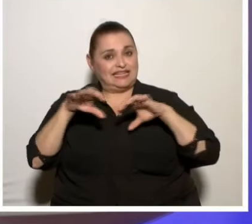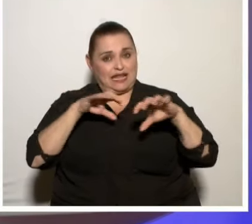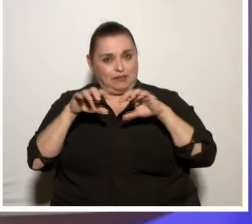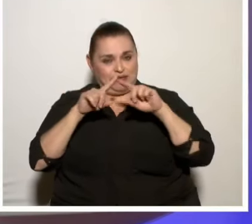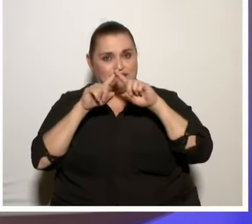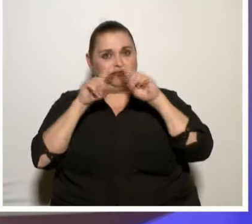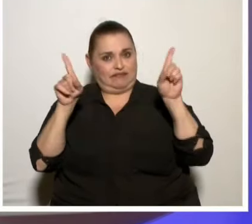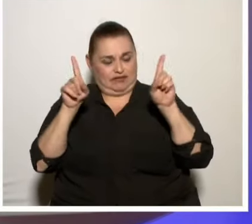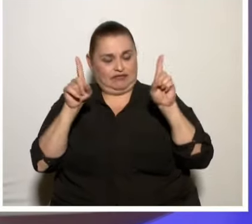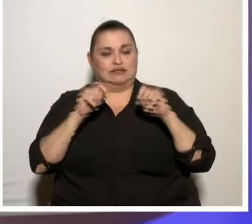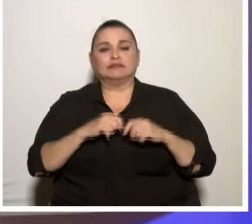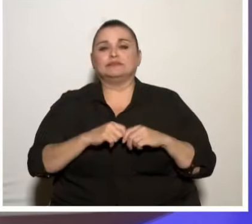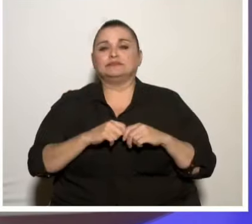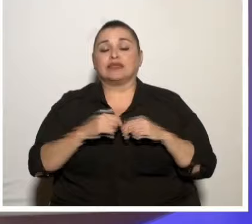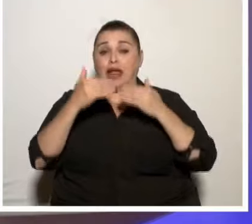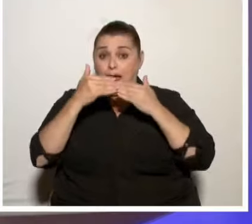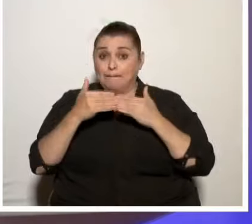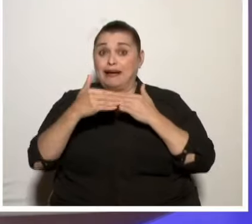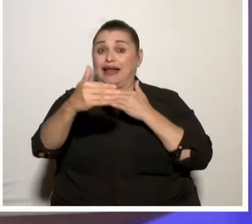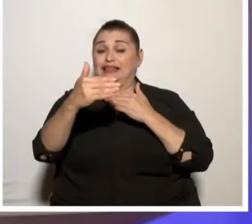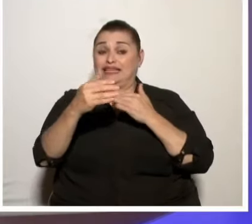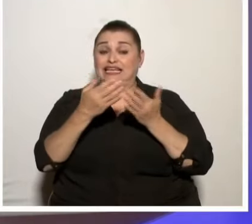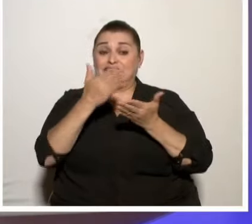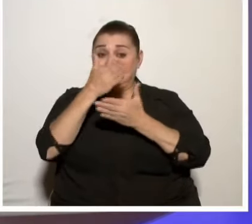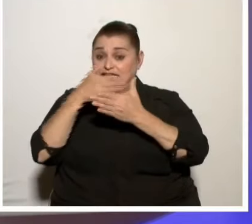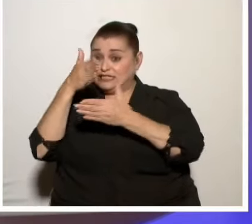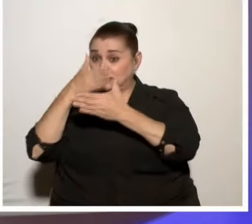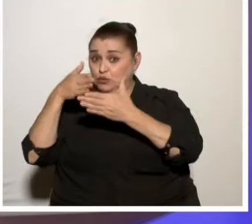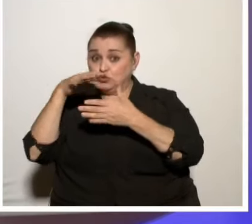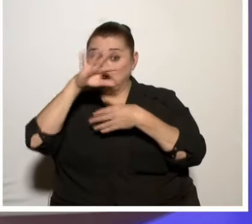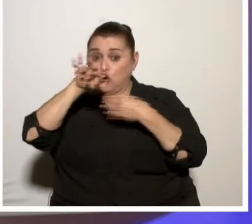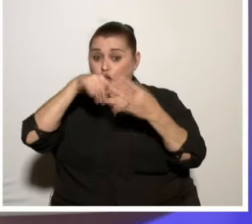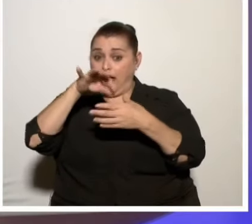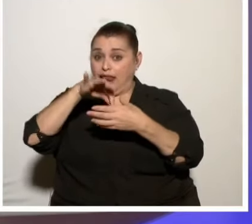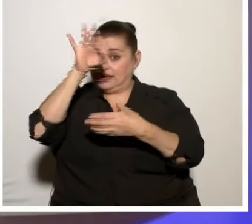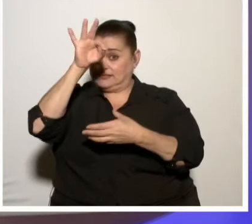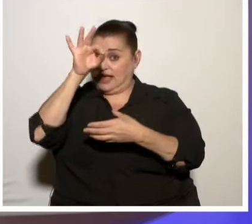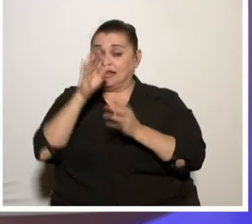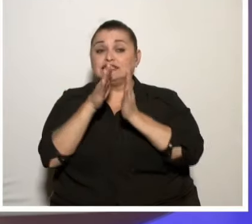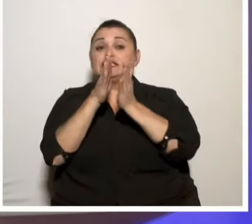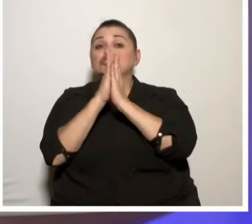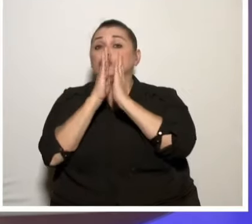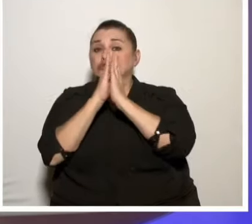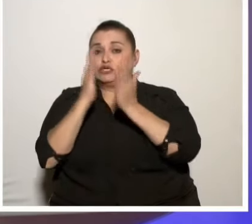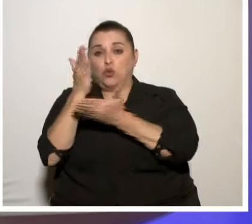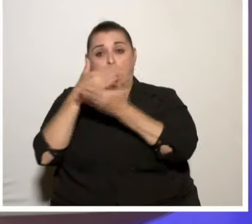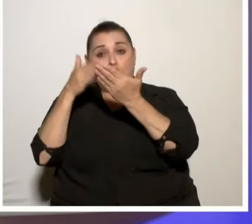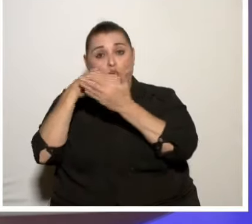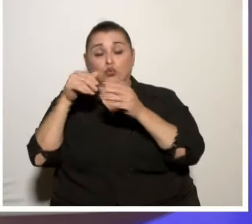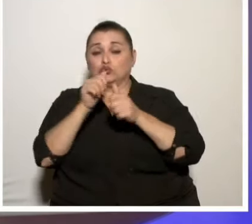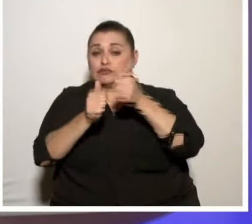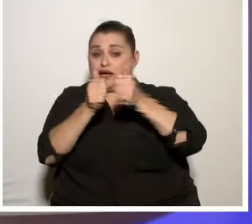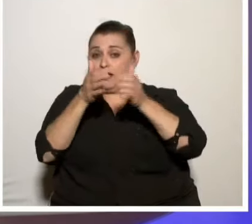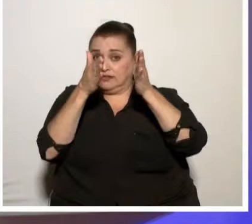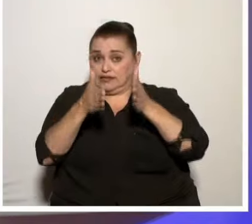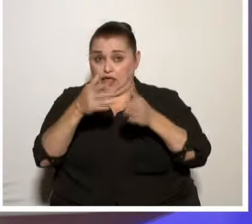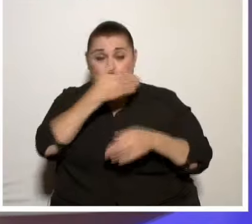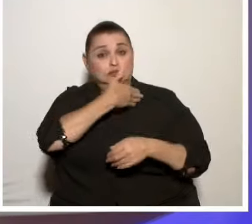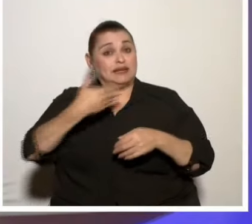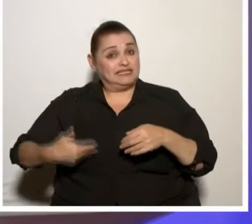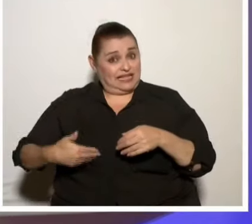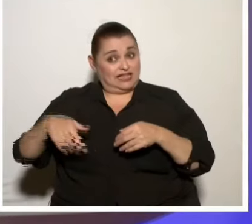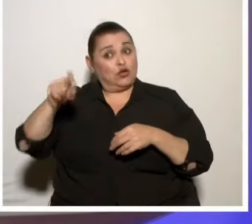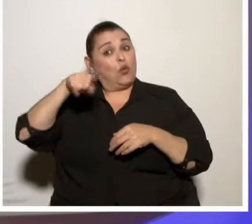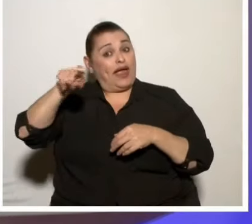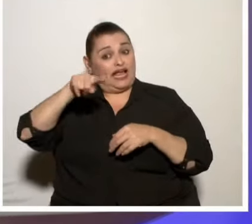poquito diferente. A partir de una distribución al azar, se les solicitó a algunos candidatos a la presidencia que no